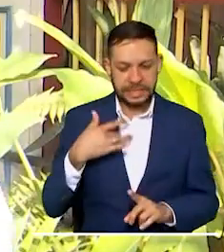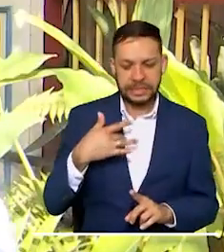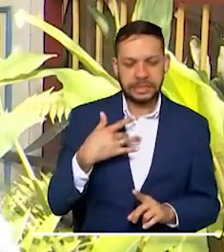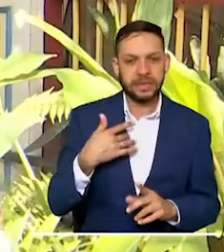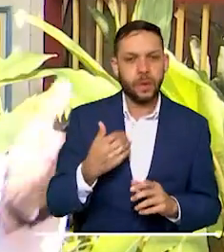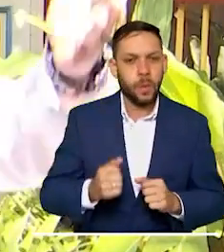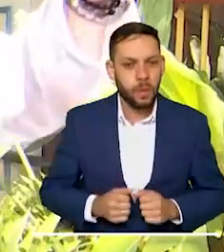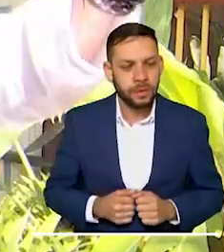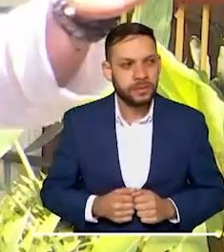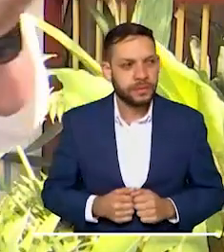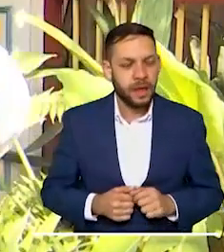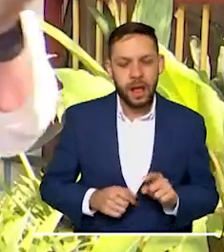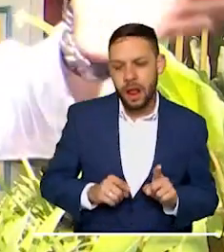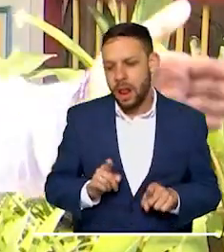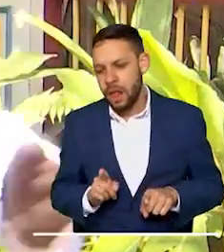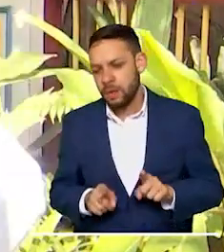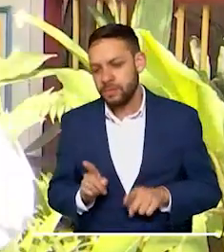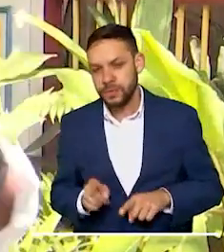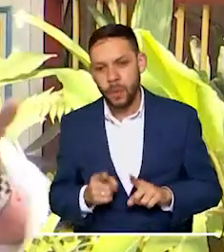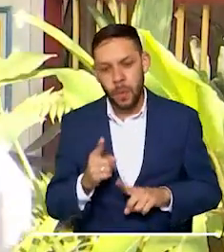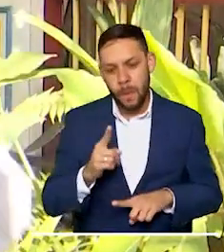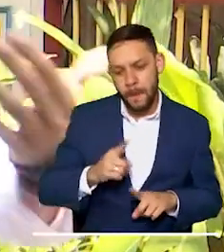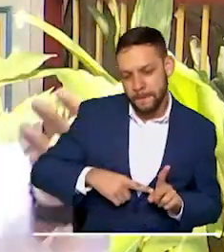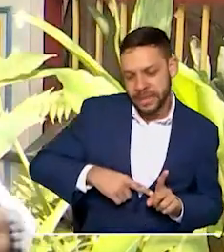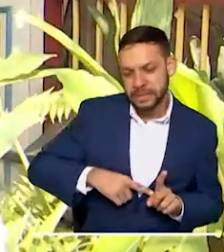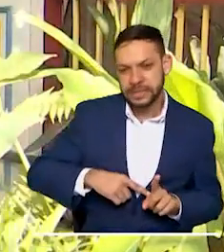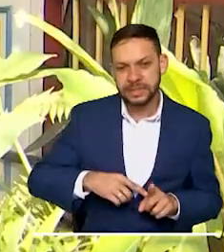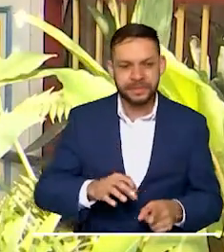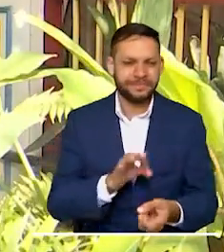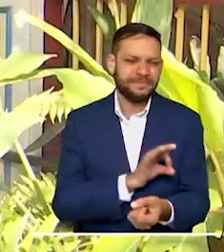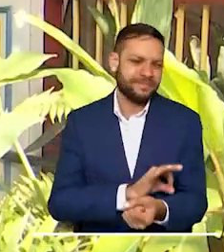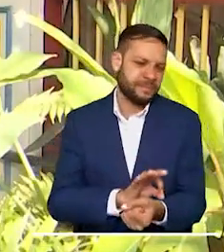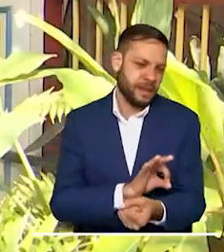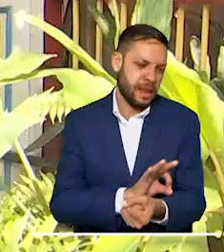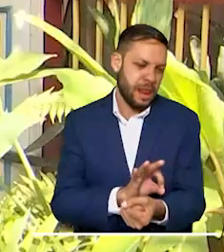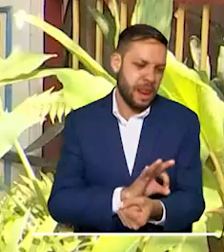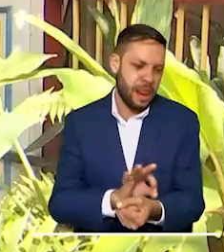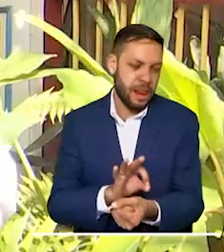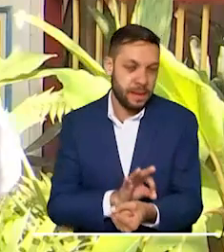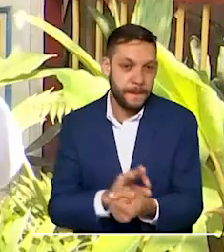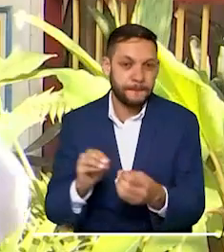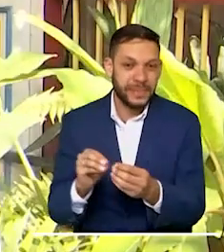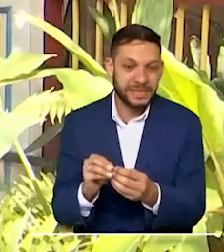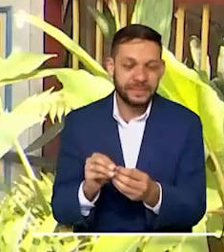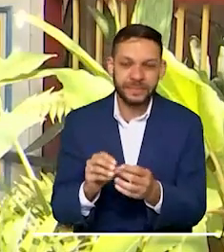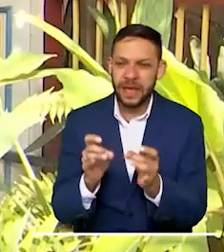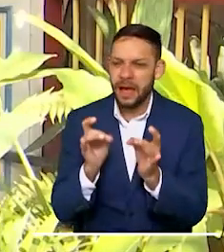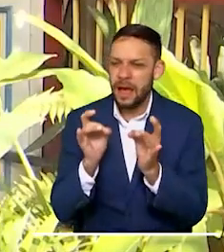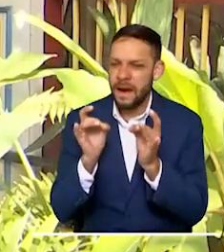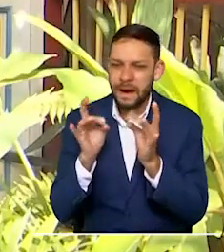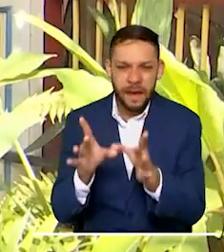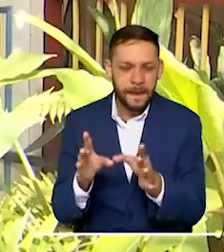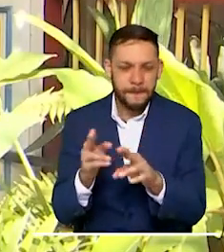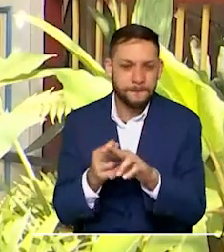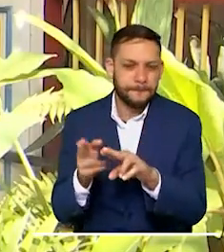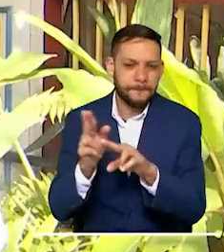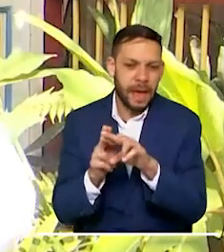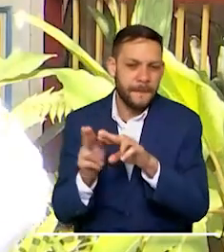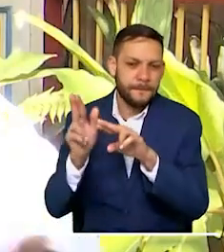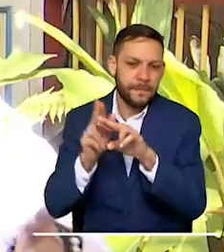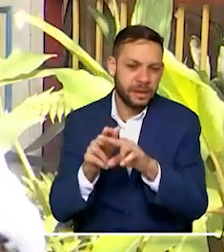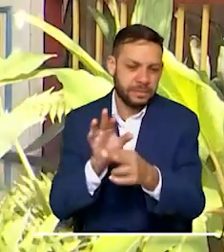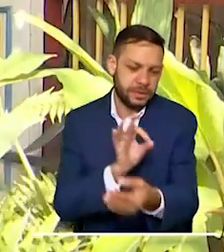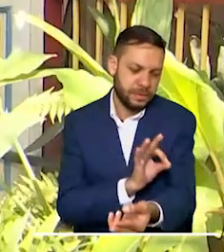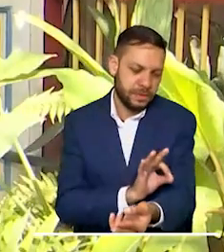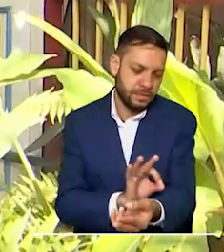yo podría tener un mes después un colesterol muy similar, unos triglicéridos muy similar y un azúcar muy similar, pero